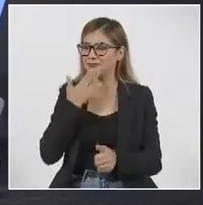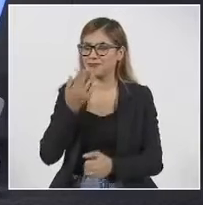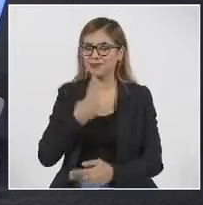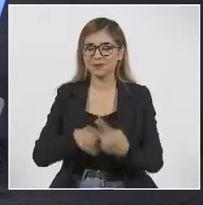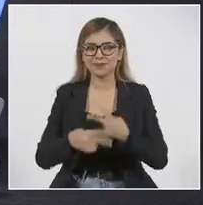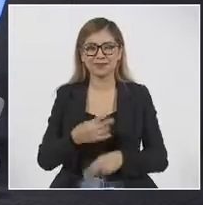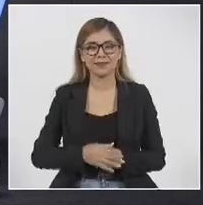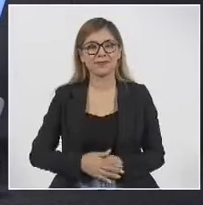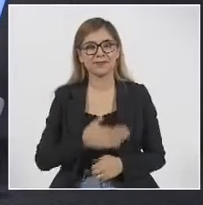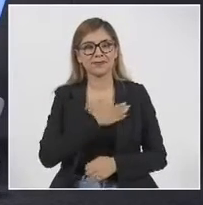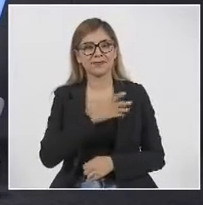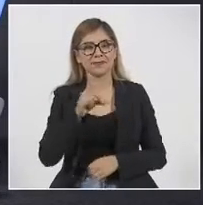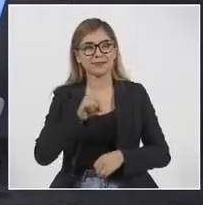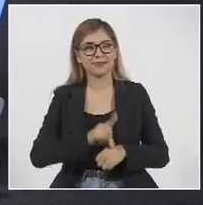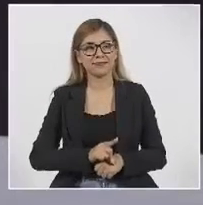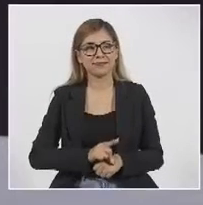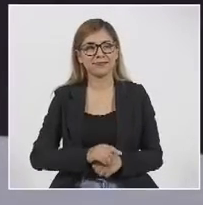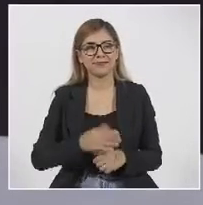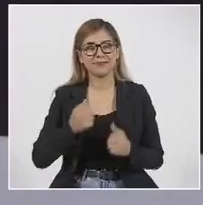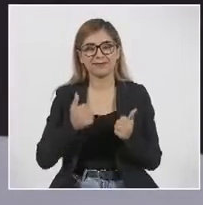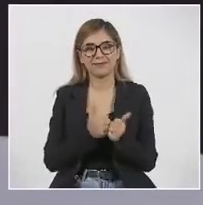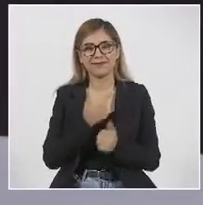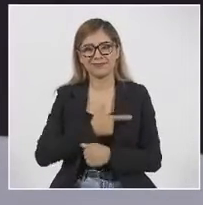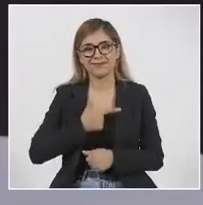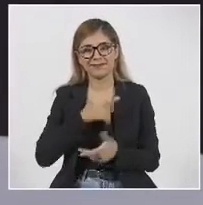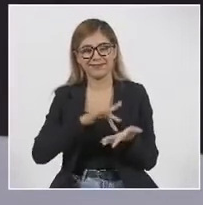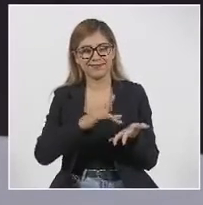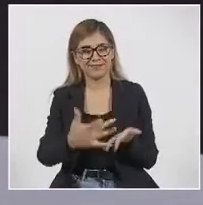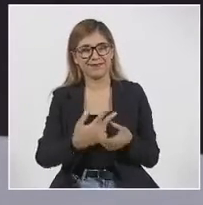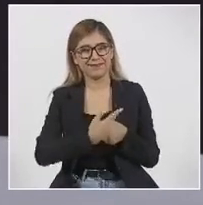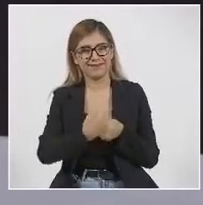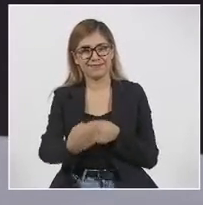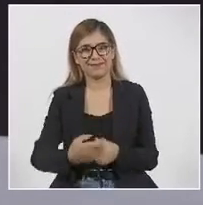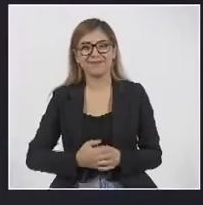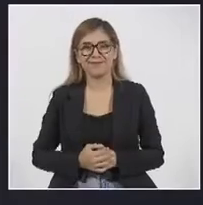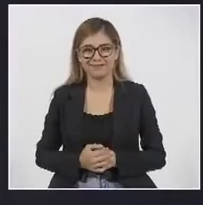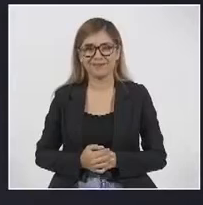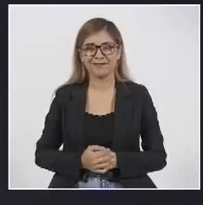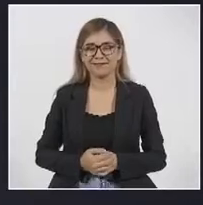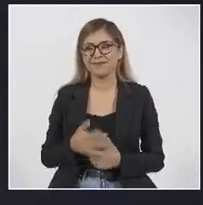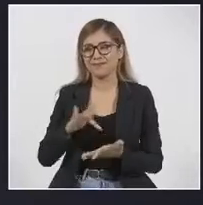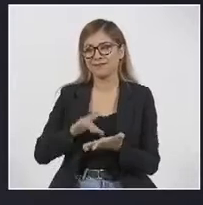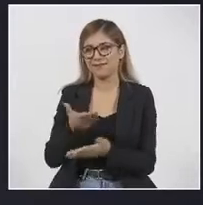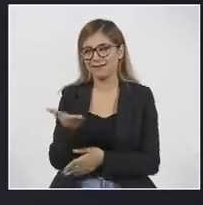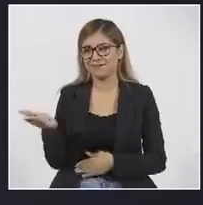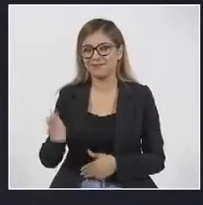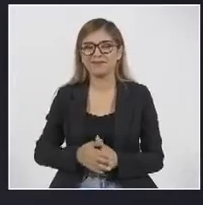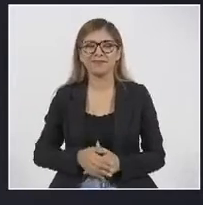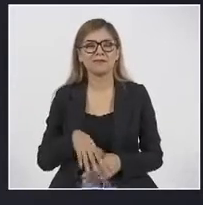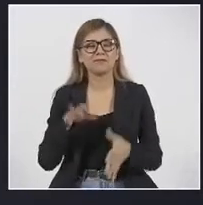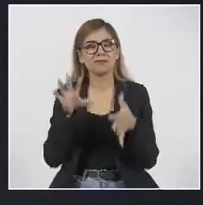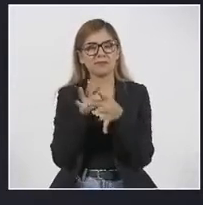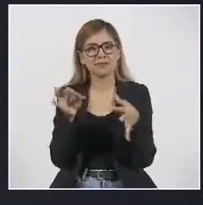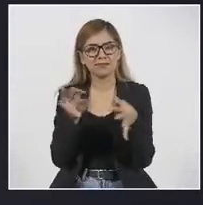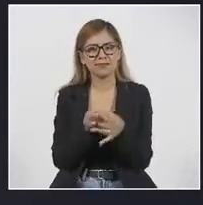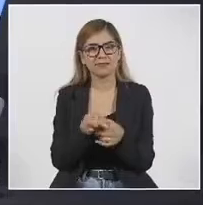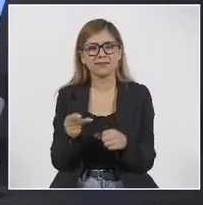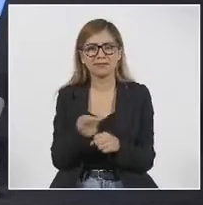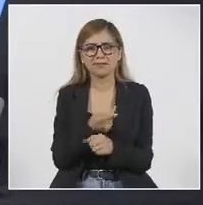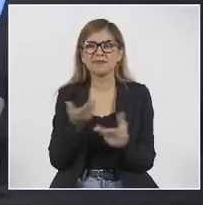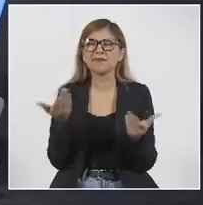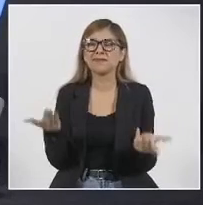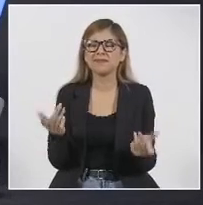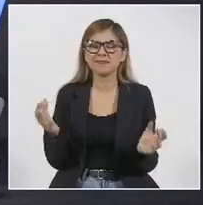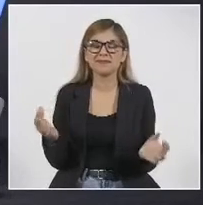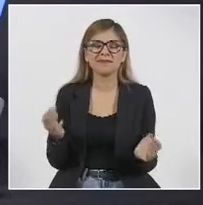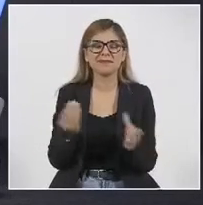placer saludarte, muy buenos días. Hola, gracias por recibirnos. Al contrario, gracias a ustedes, pues, para que nos platiquen sobre esta clase masiva, ¿de qué